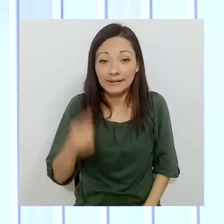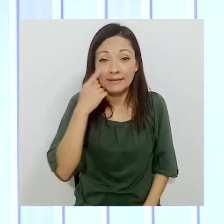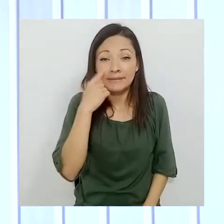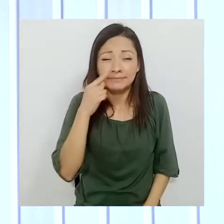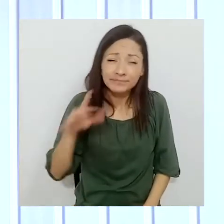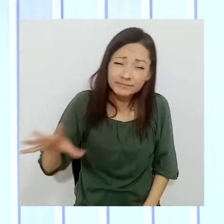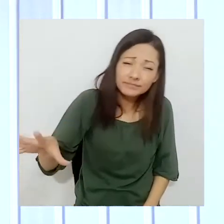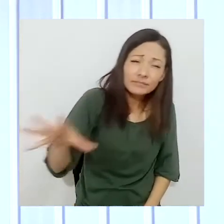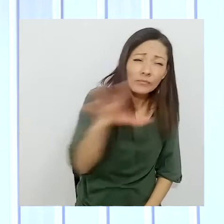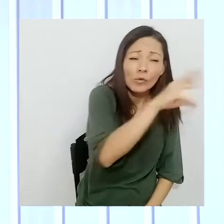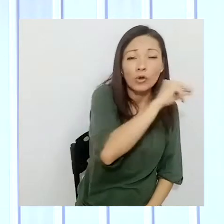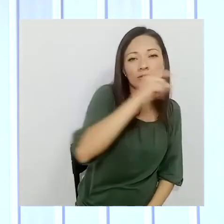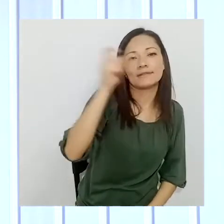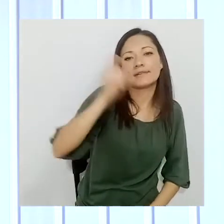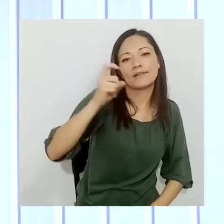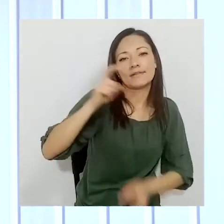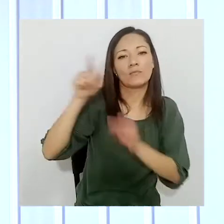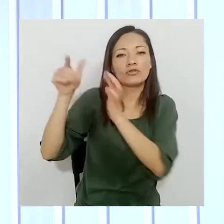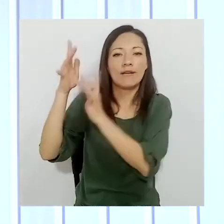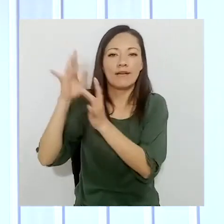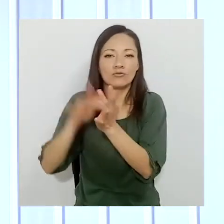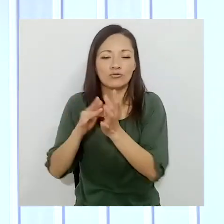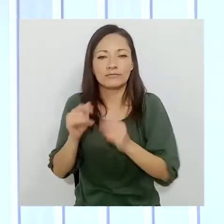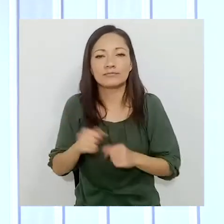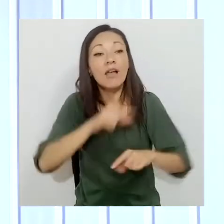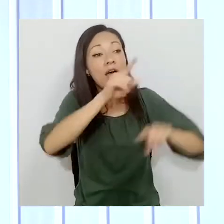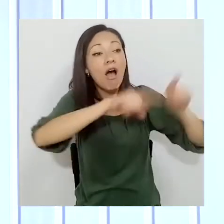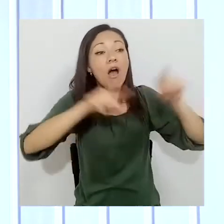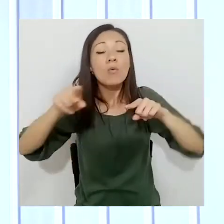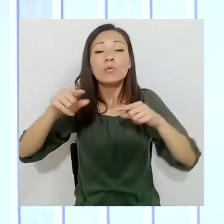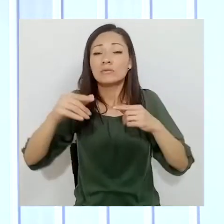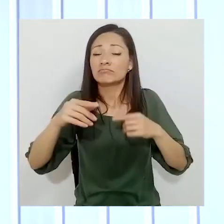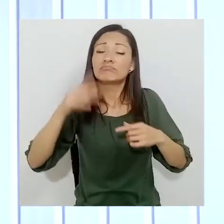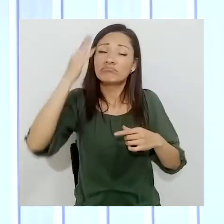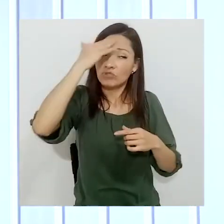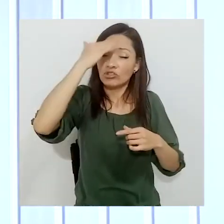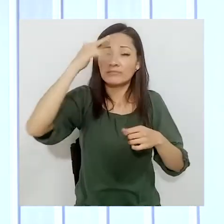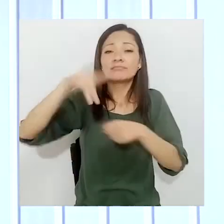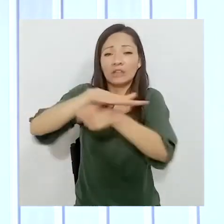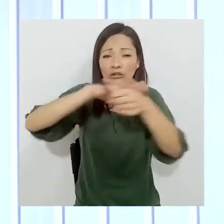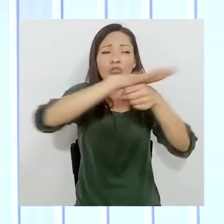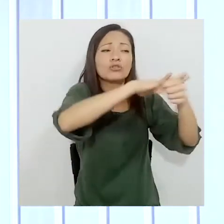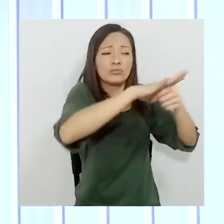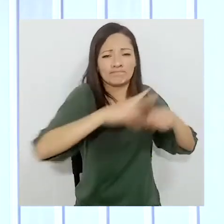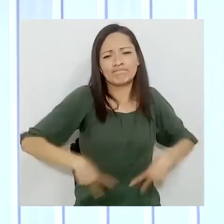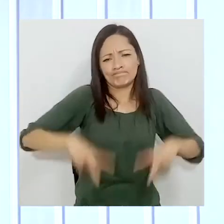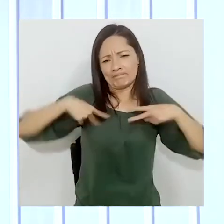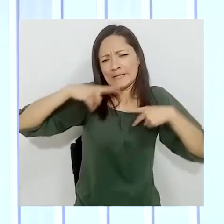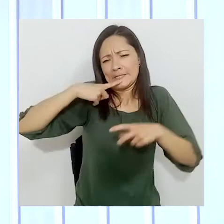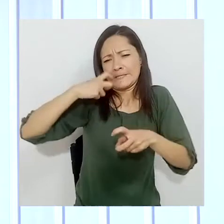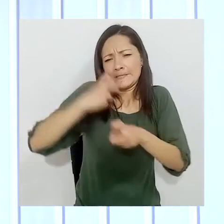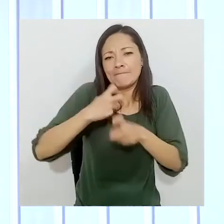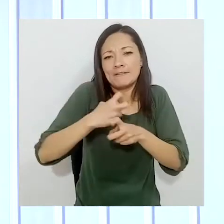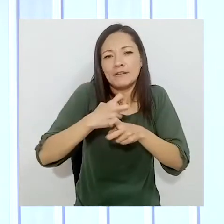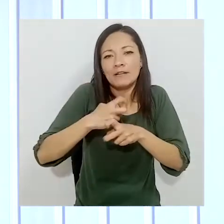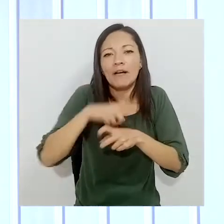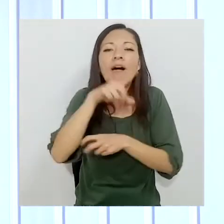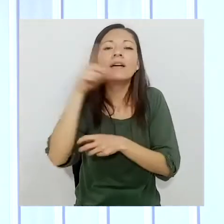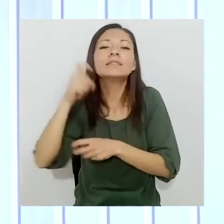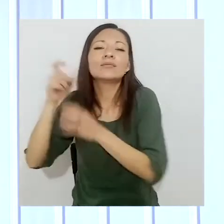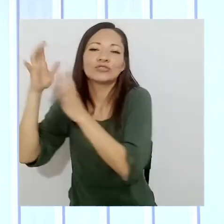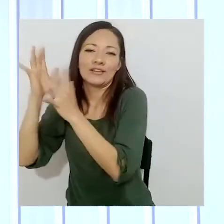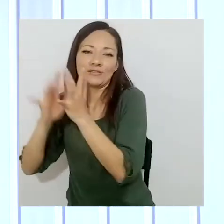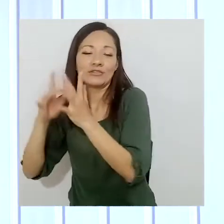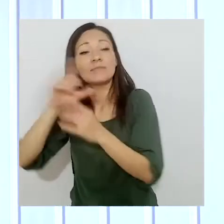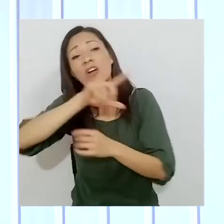tocado la vida fácil, eso se convierte en una dificultad. Eso se convierte en un problema. Pero el que ha luchado